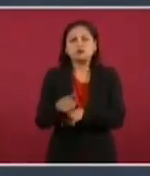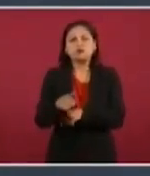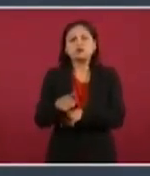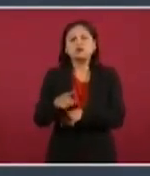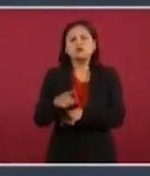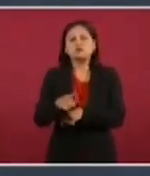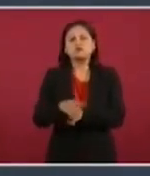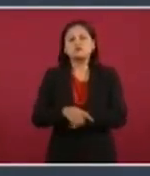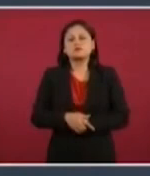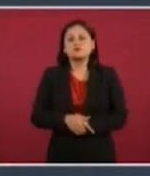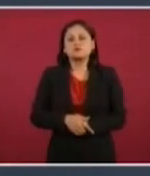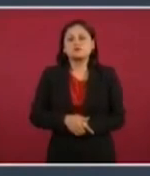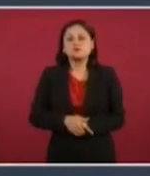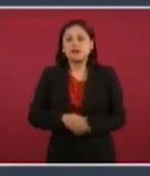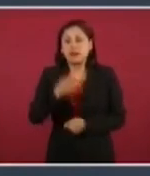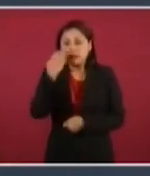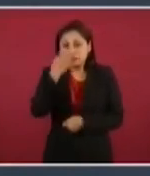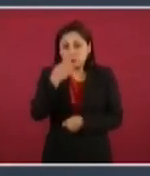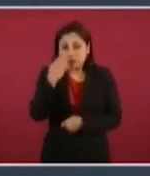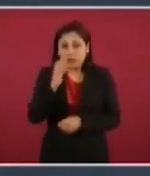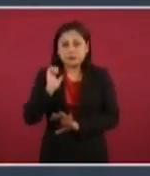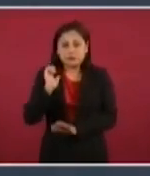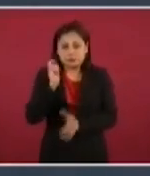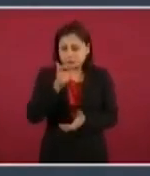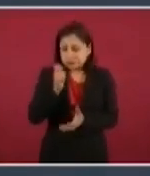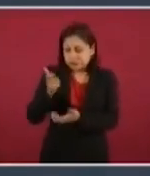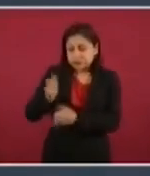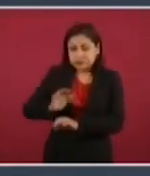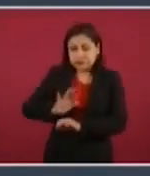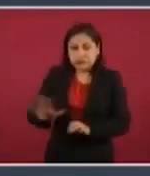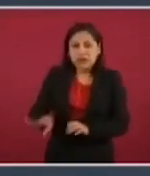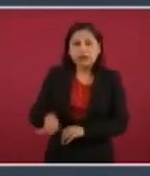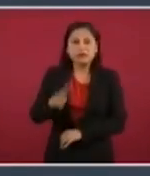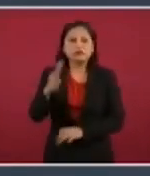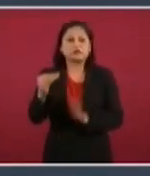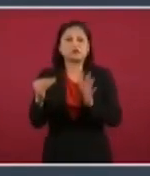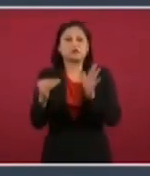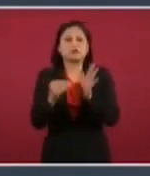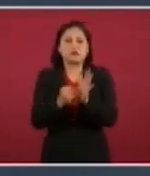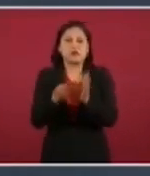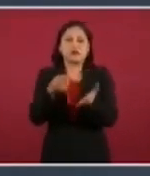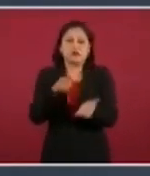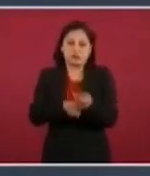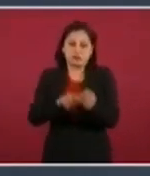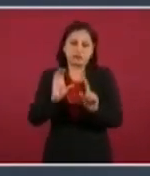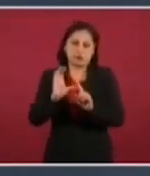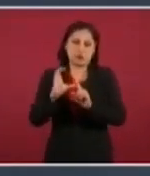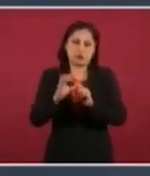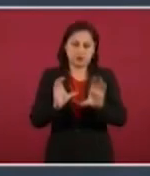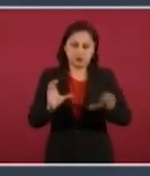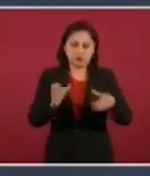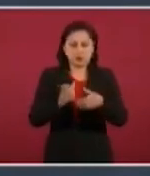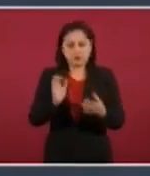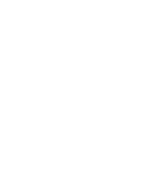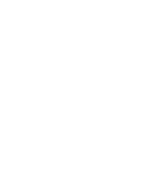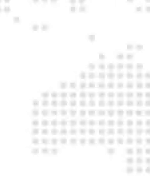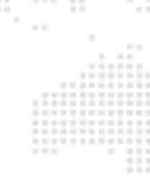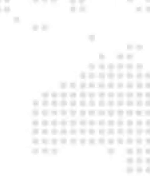14 mil escuelas, a 14 mil comités, y no va a parar